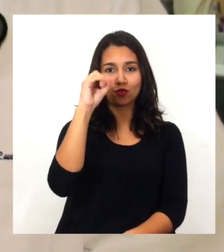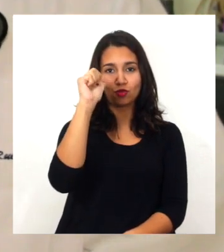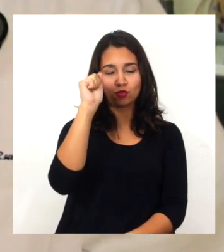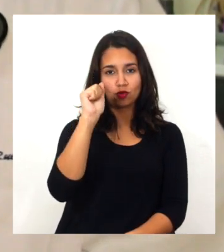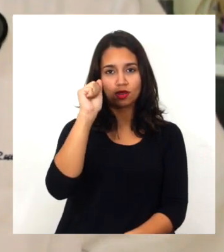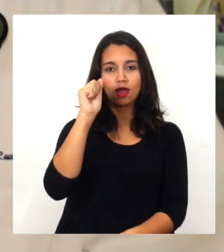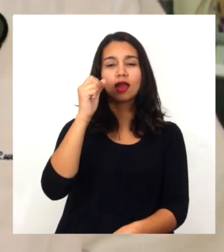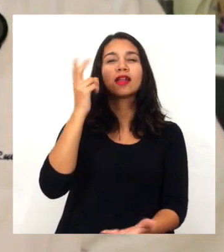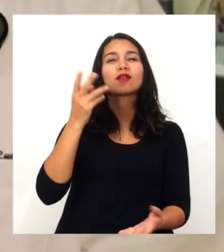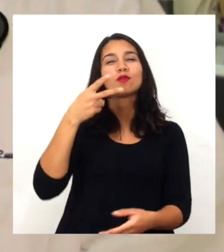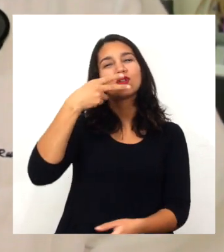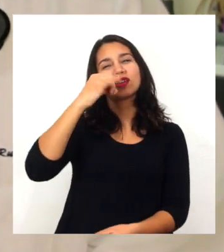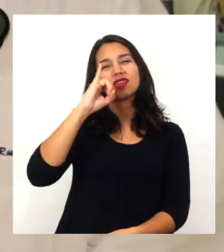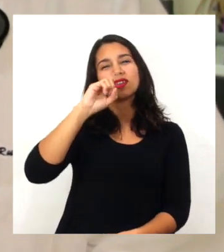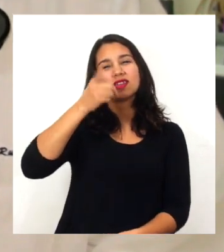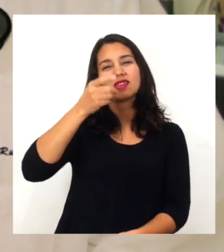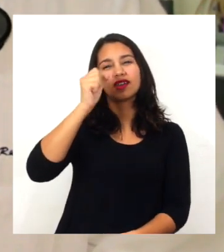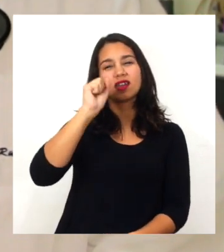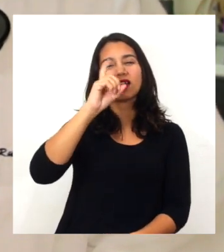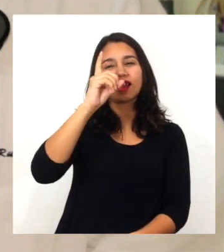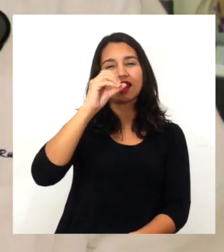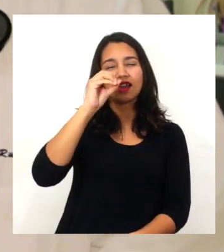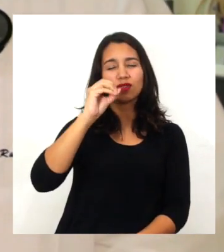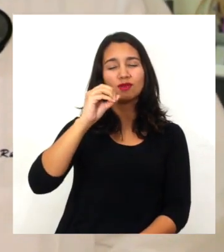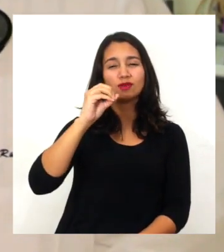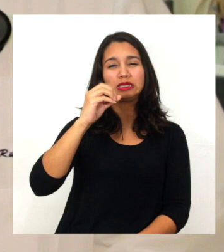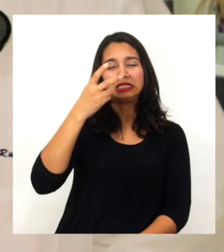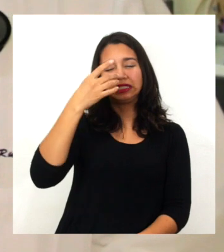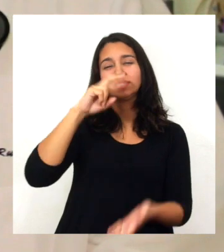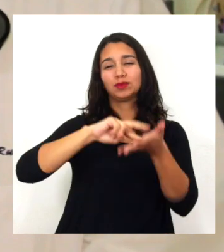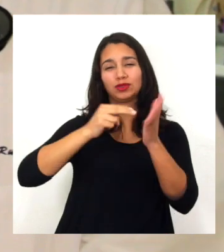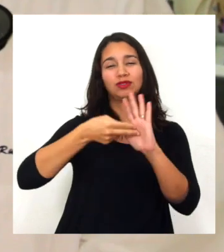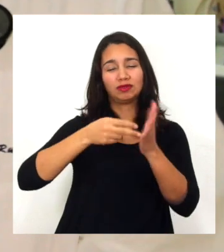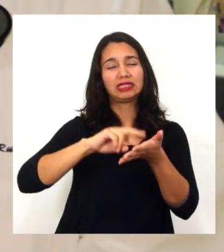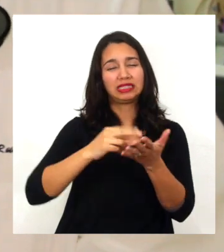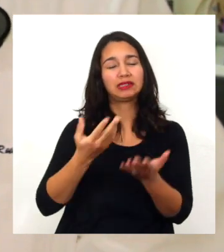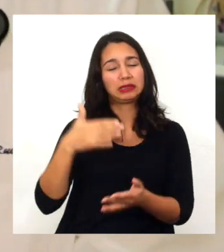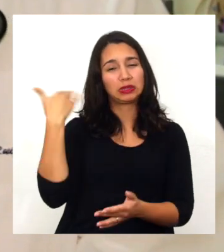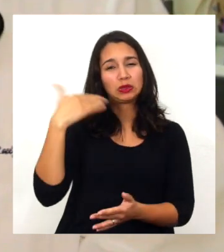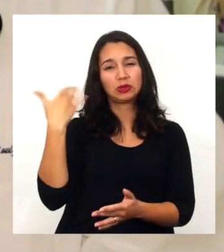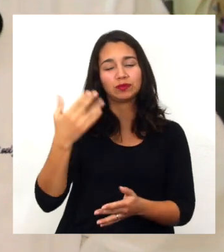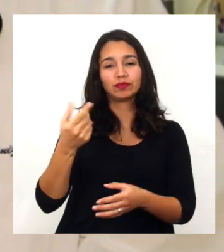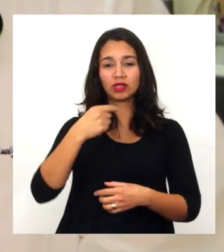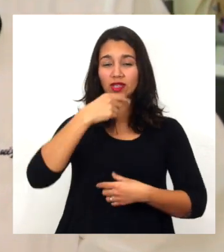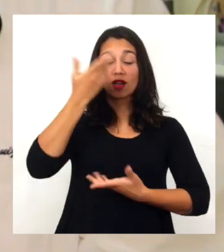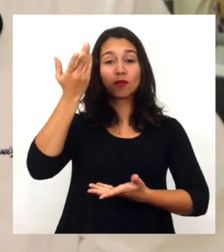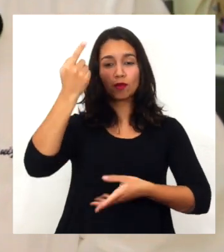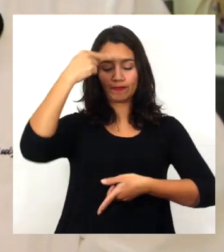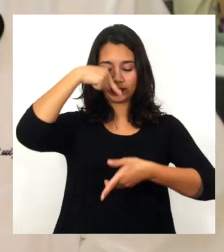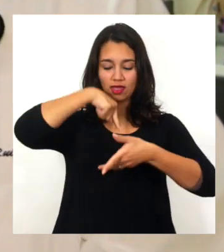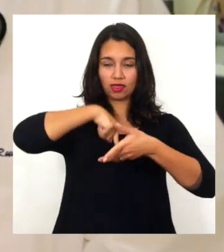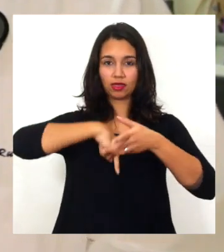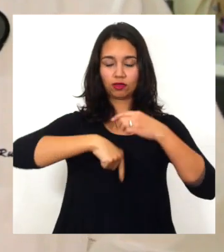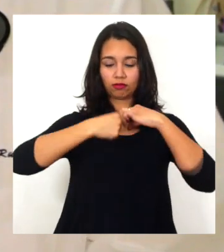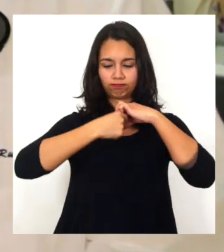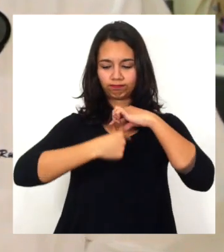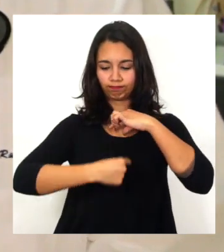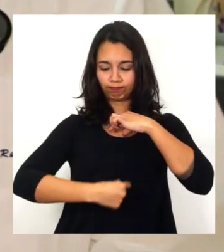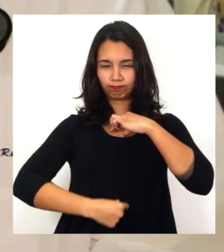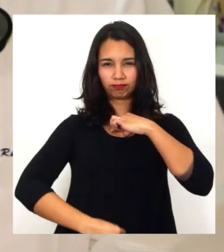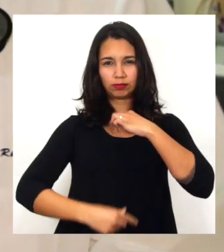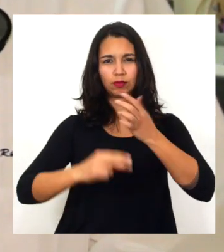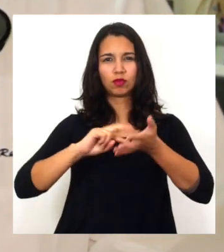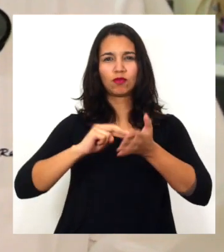hepático de tal magnitud que favorece la aparición de varices a nivel del esófago. Las varices